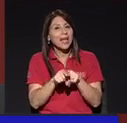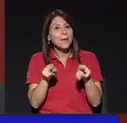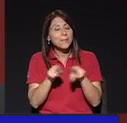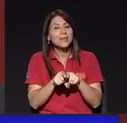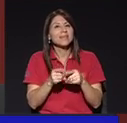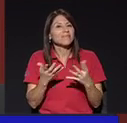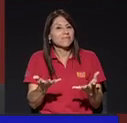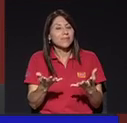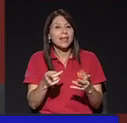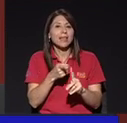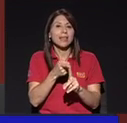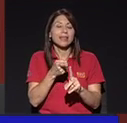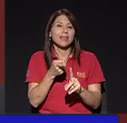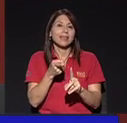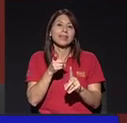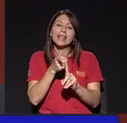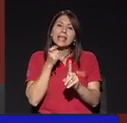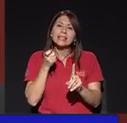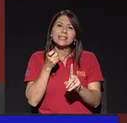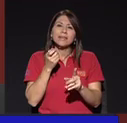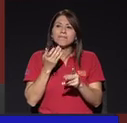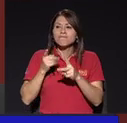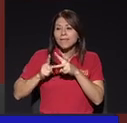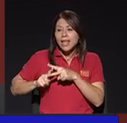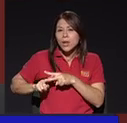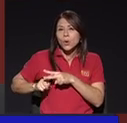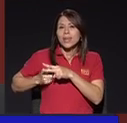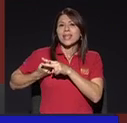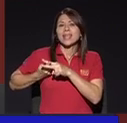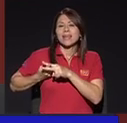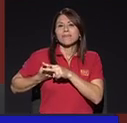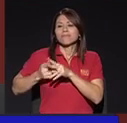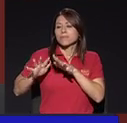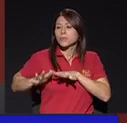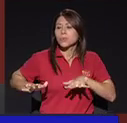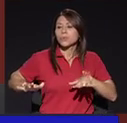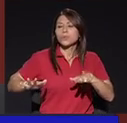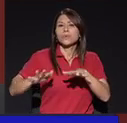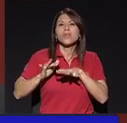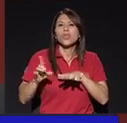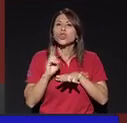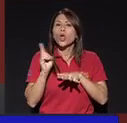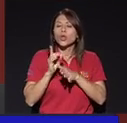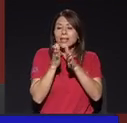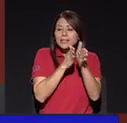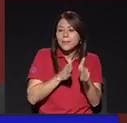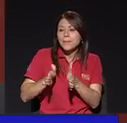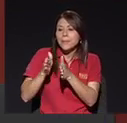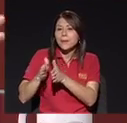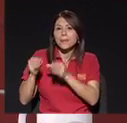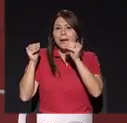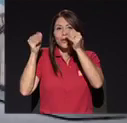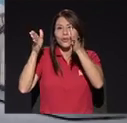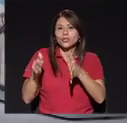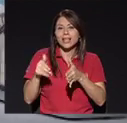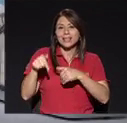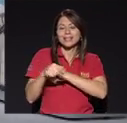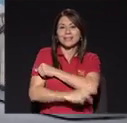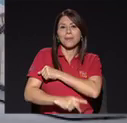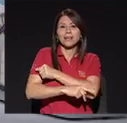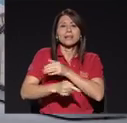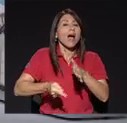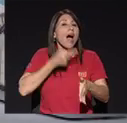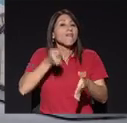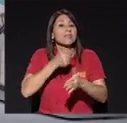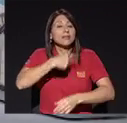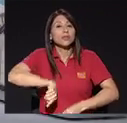pasar, también se tiene que dar desde el origen, desde el lugar donde se forman las y los docentes de este país. Porque